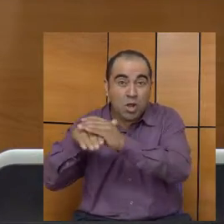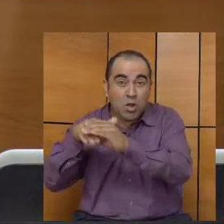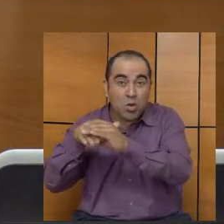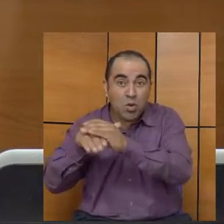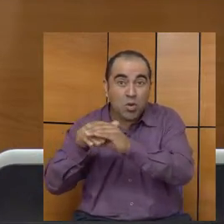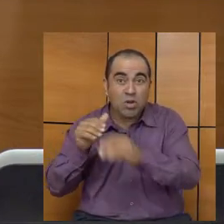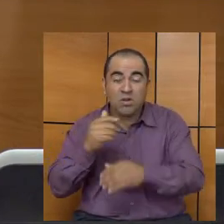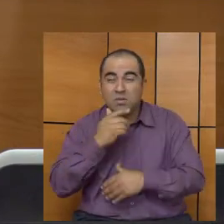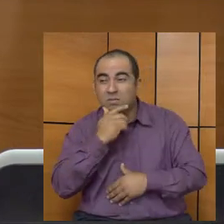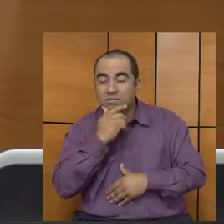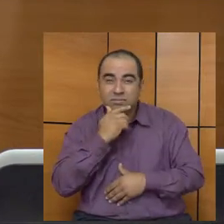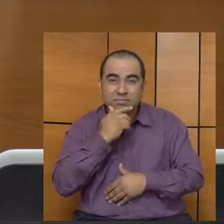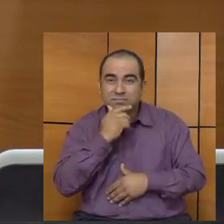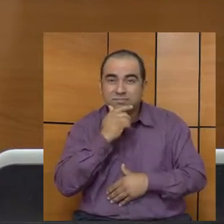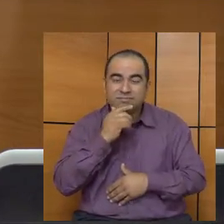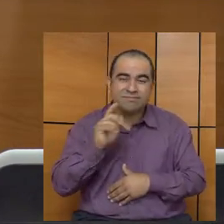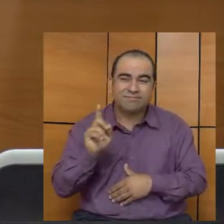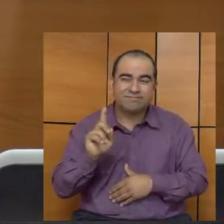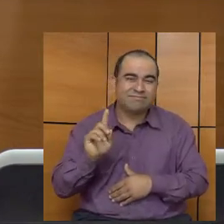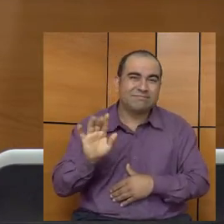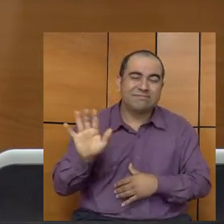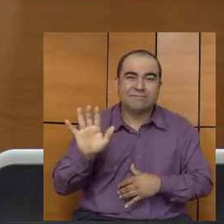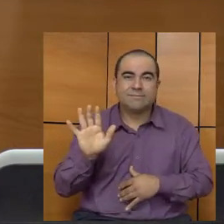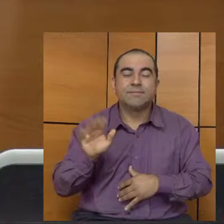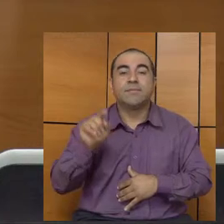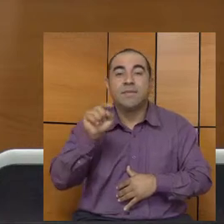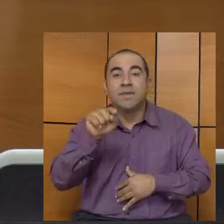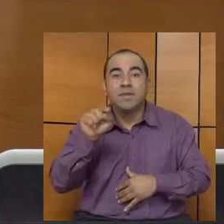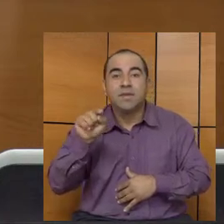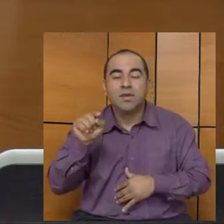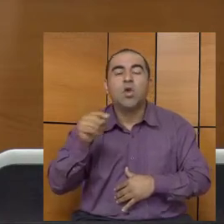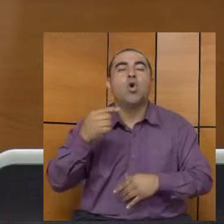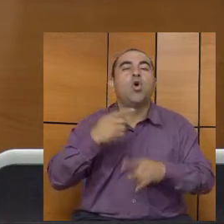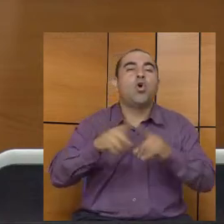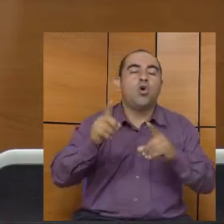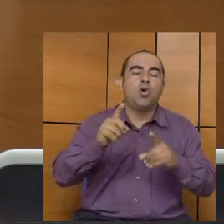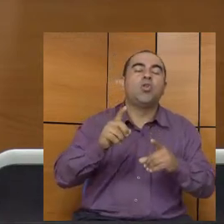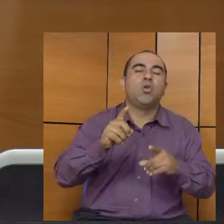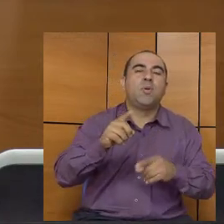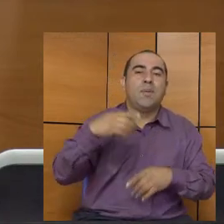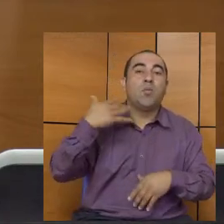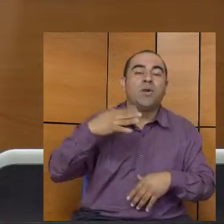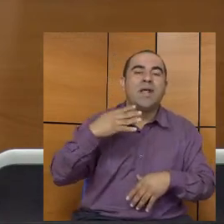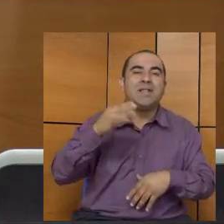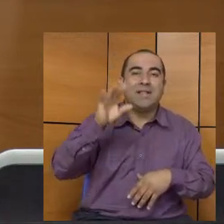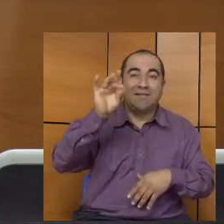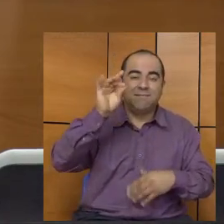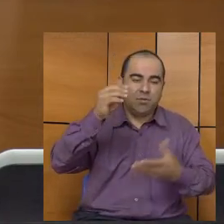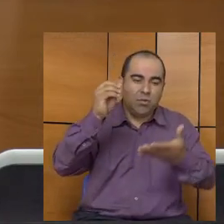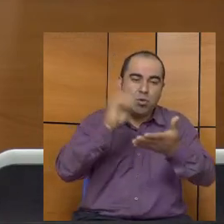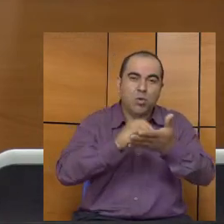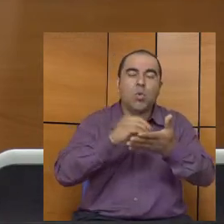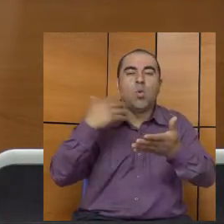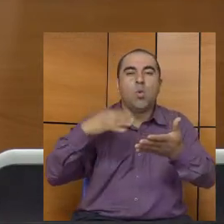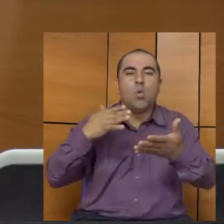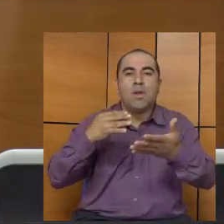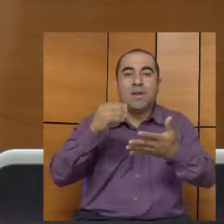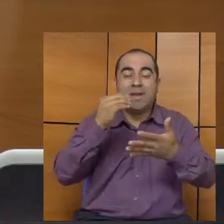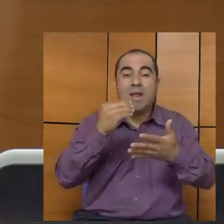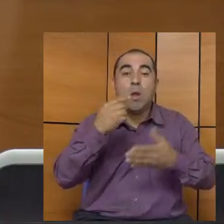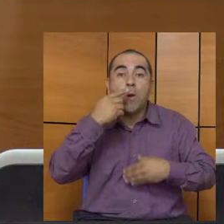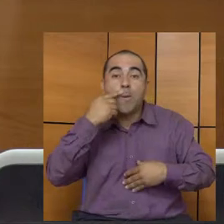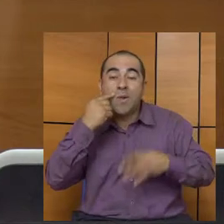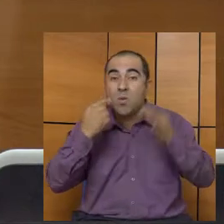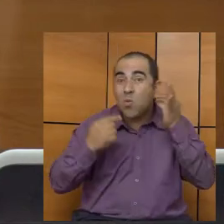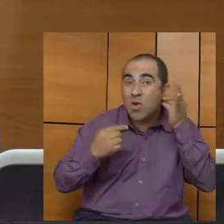las cosas de comer no se juega, entonces esa es otra cuestión, ¿no? Entonces quisimos ver esas diferencias entre hombres y